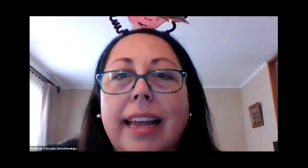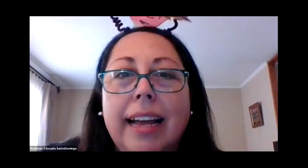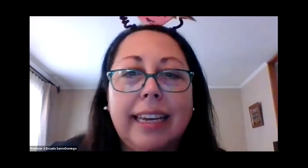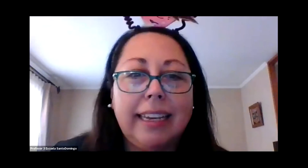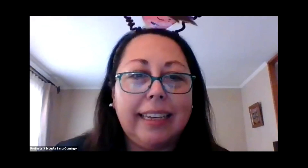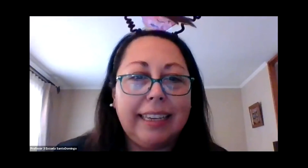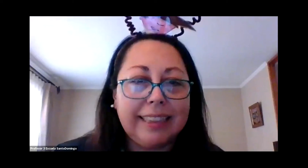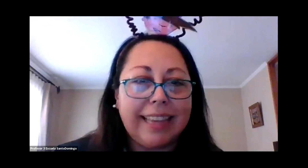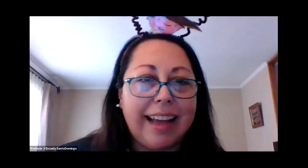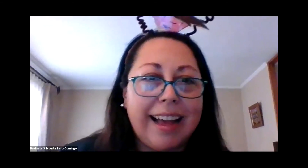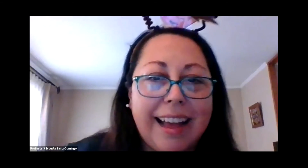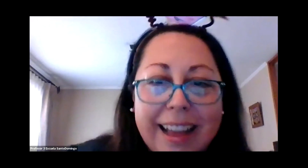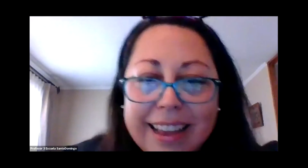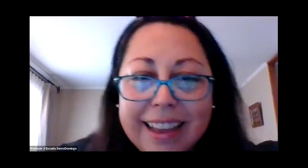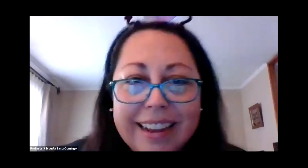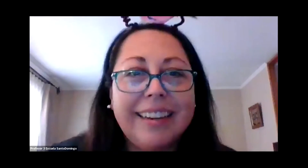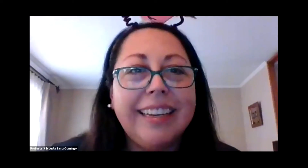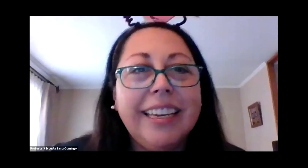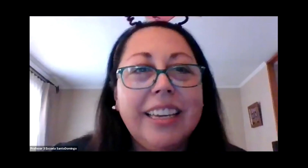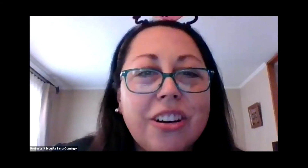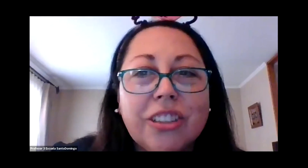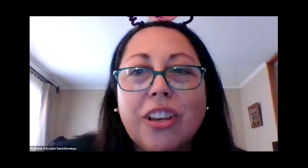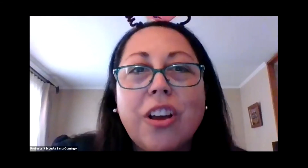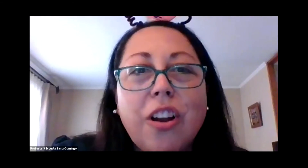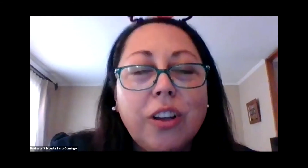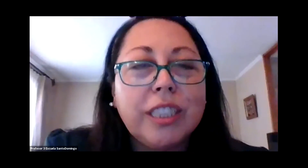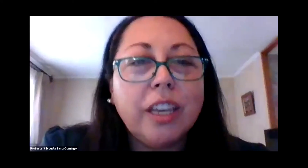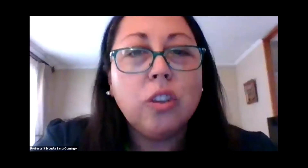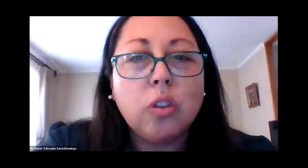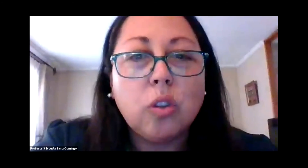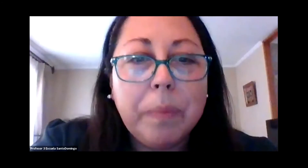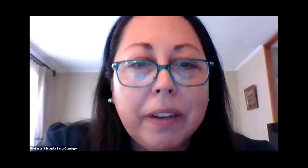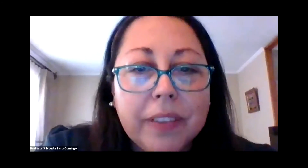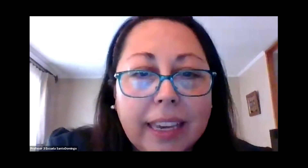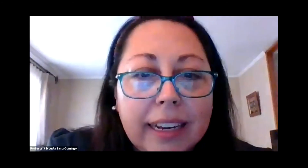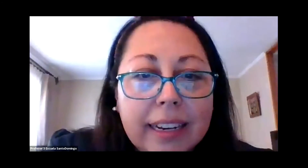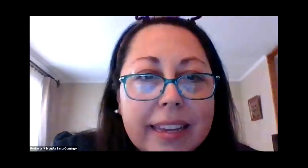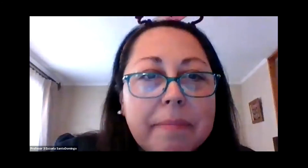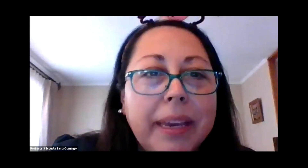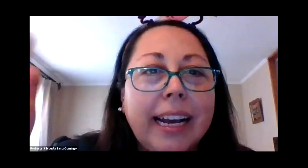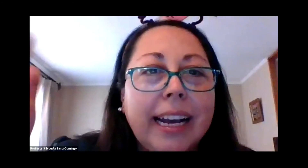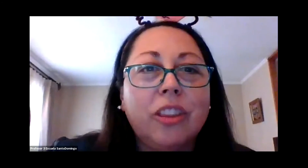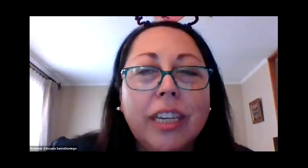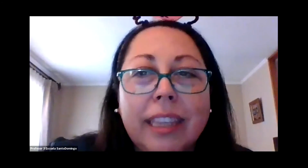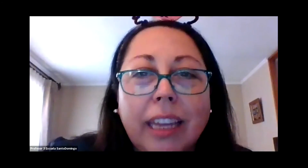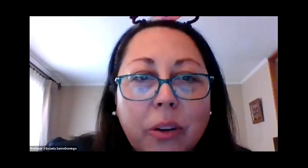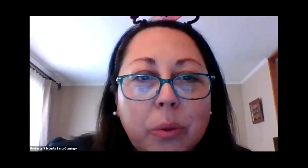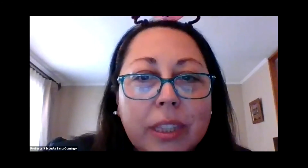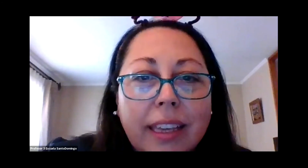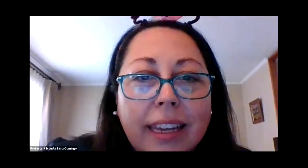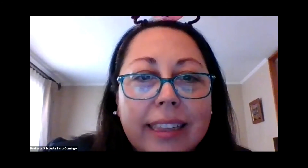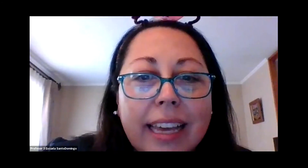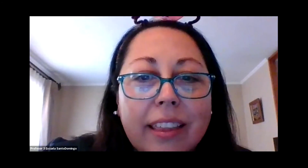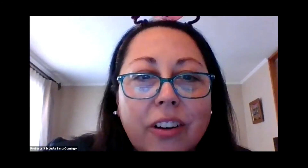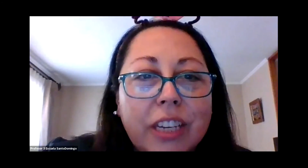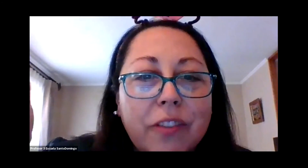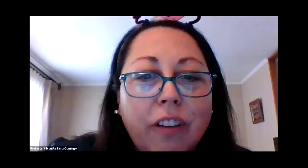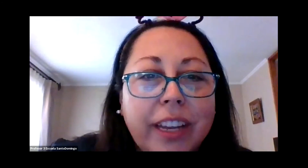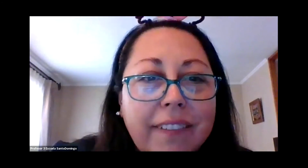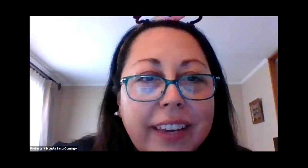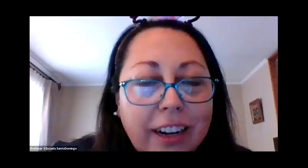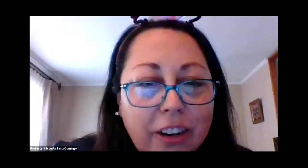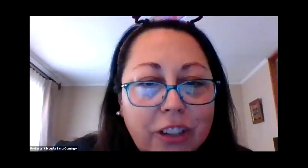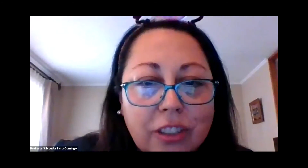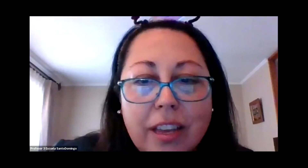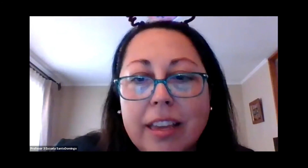Esa es, entonces, la tareita. Niños, lo hicieron súper bien. Me encantó estar con ustedes el día de hoy